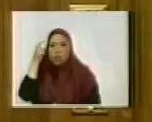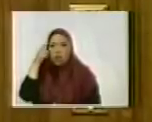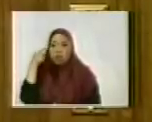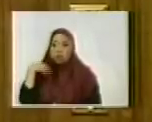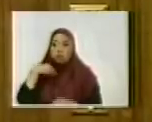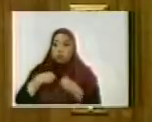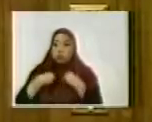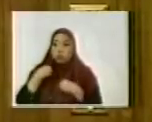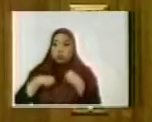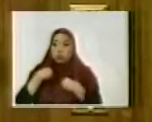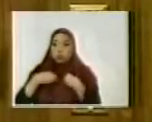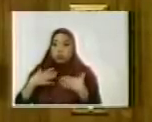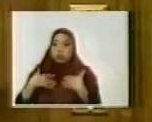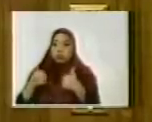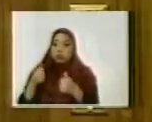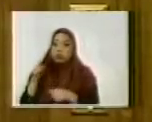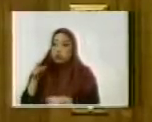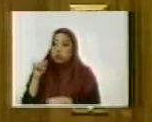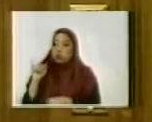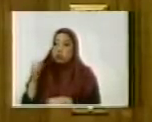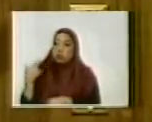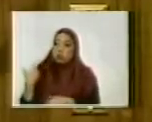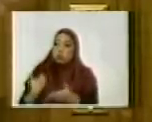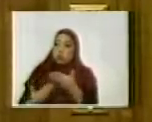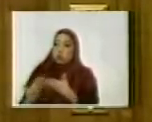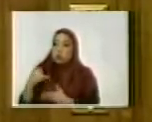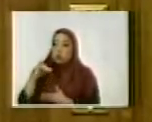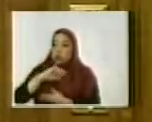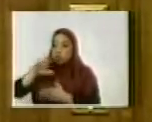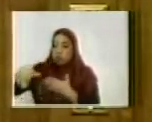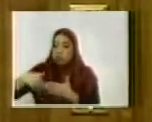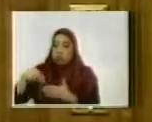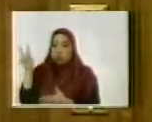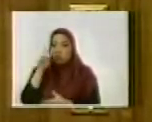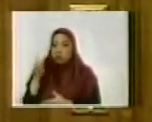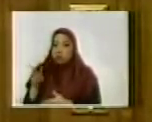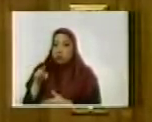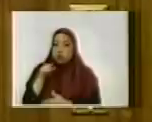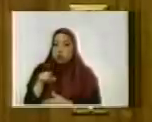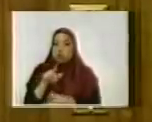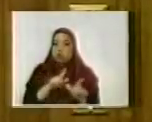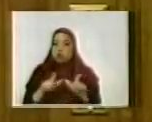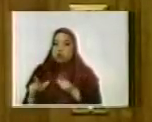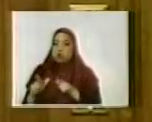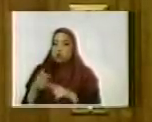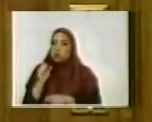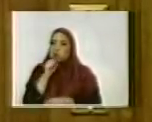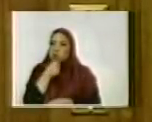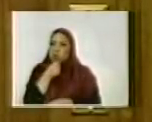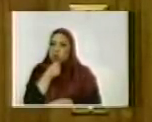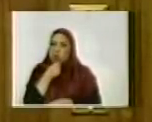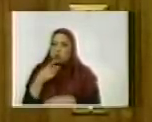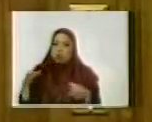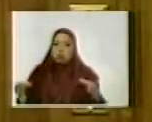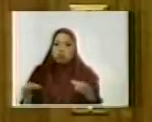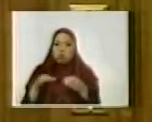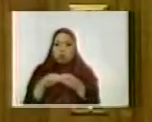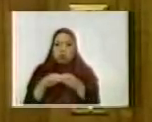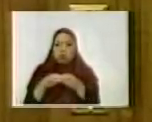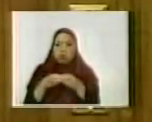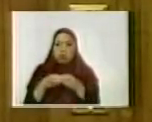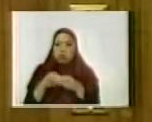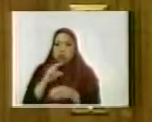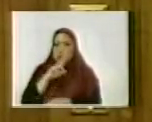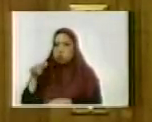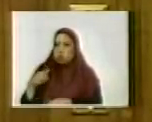preocupado por la situación de salud y que tenía que moverse en un amplio territorio. Me dijo, ya tengo mi equipo y formaré.